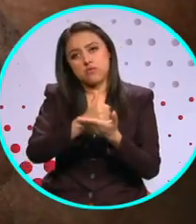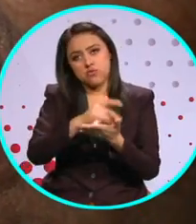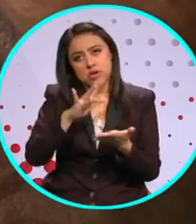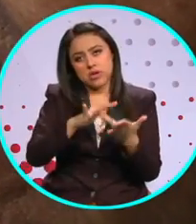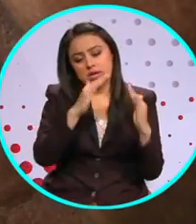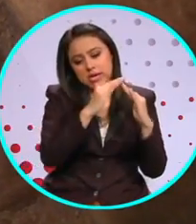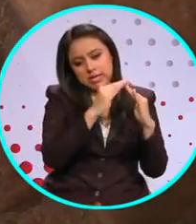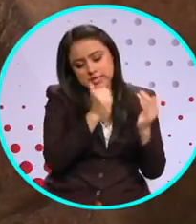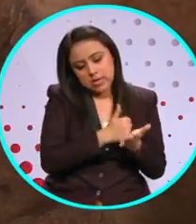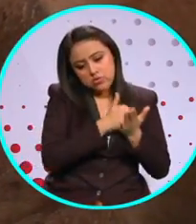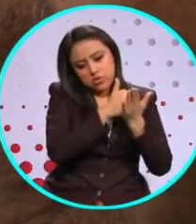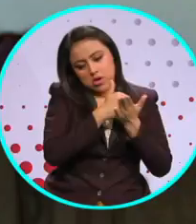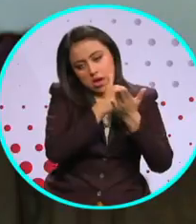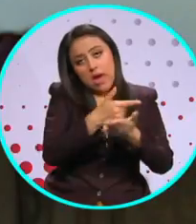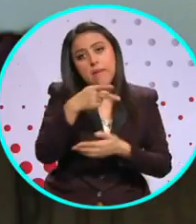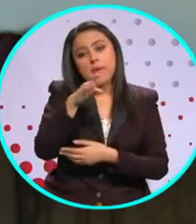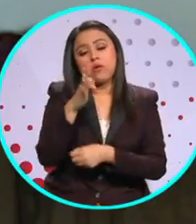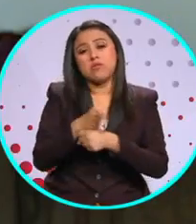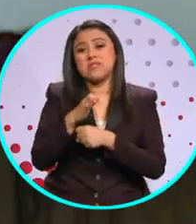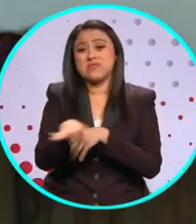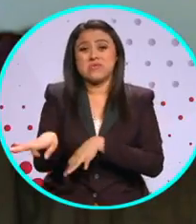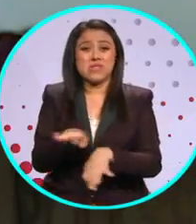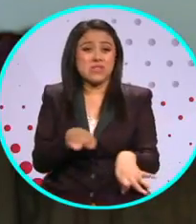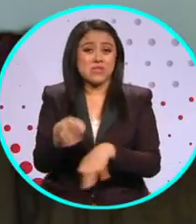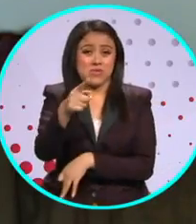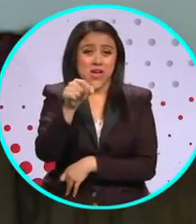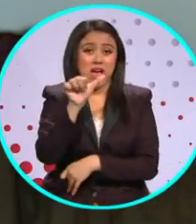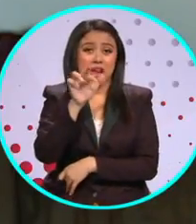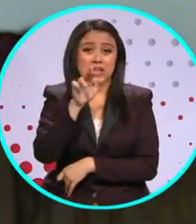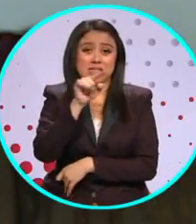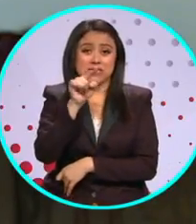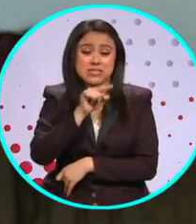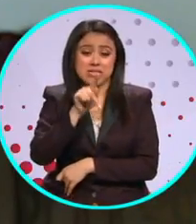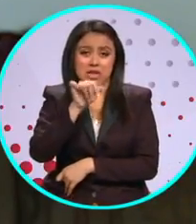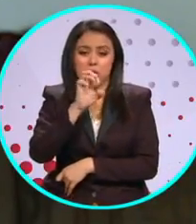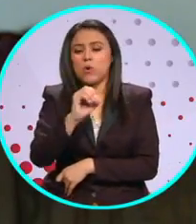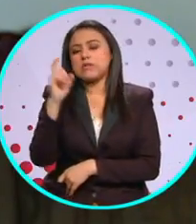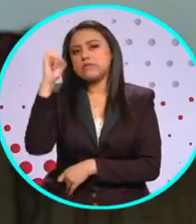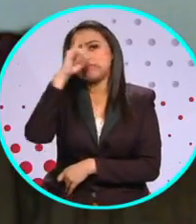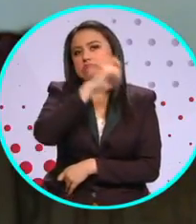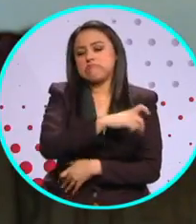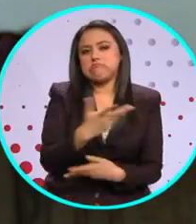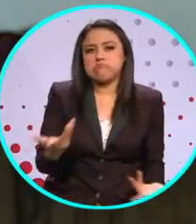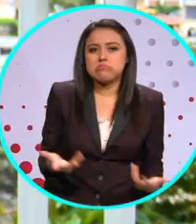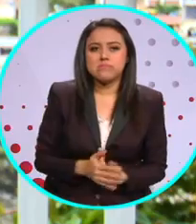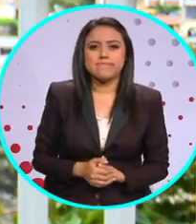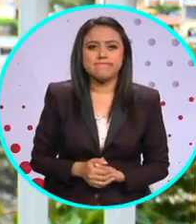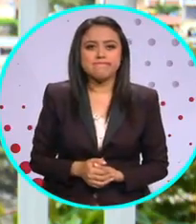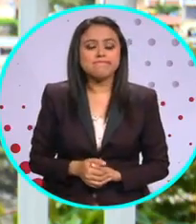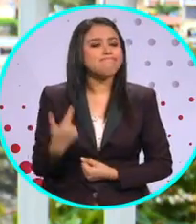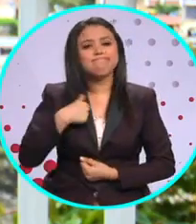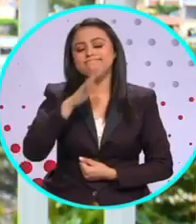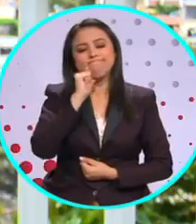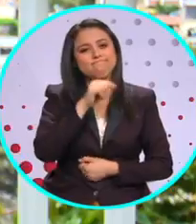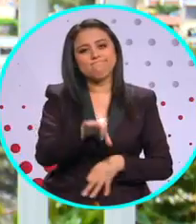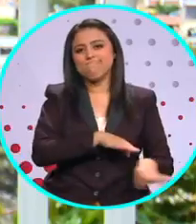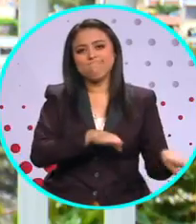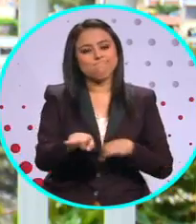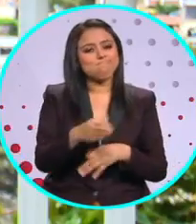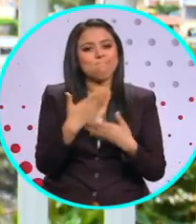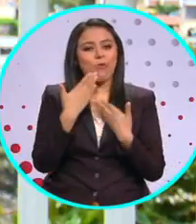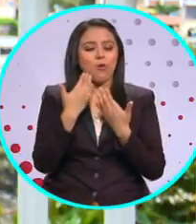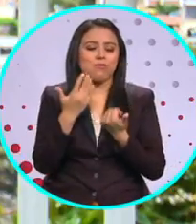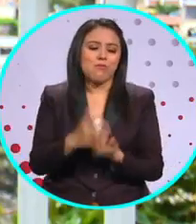y comida, ya que encontrar un empleo para don Aristeo es un tanto complicado. A mí ya no me dan trabajo y